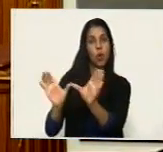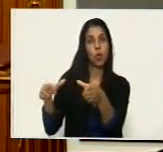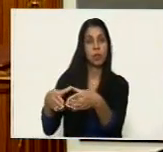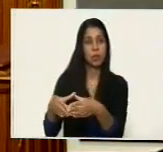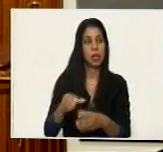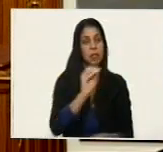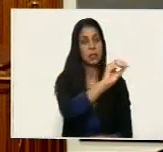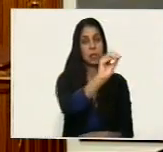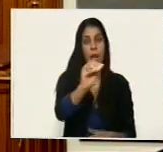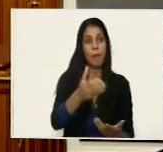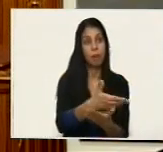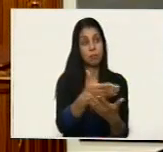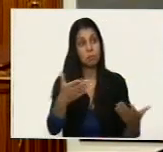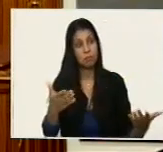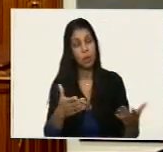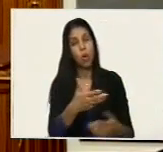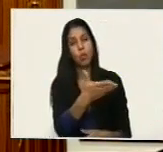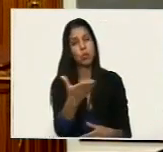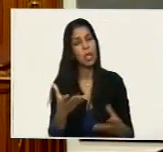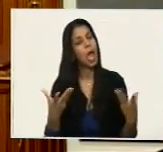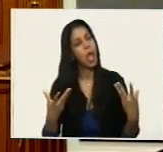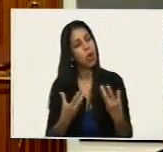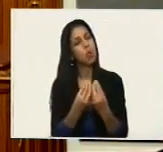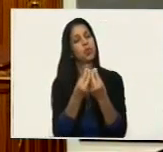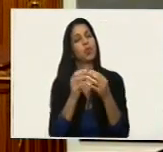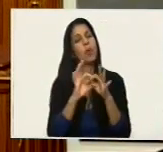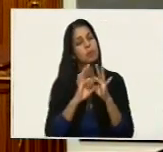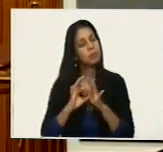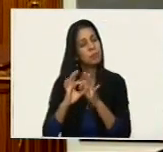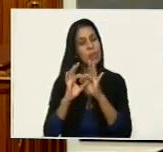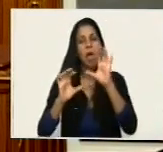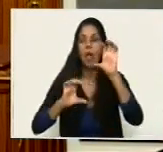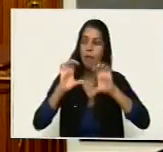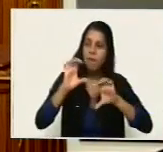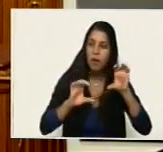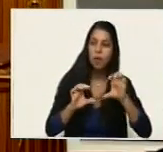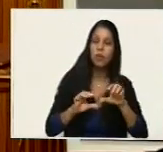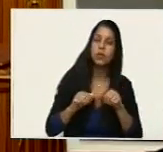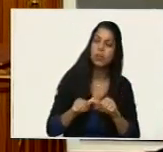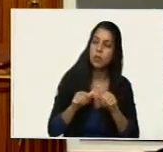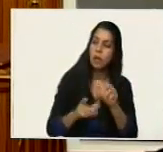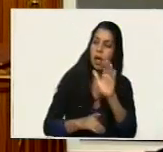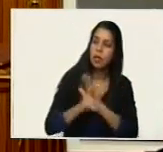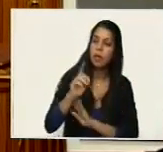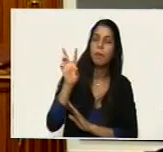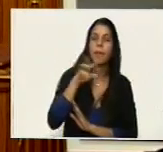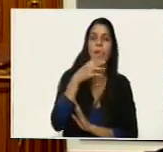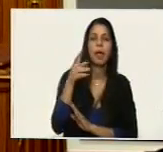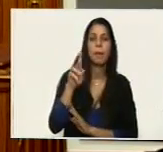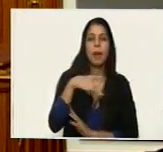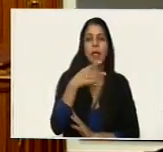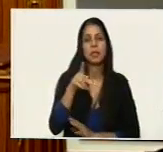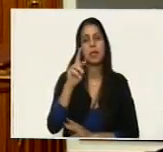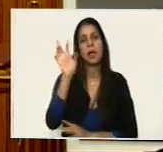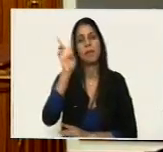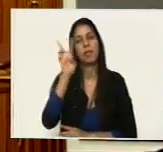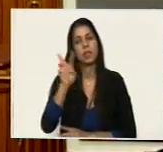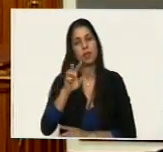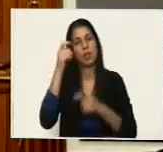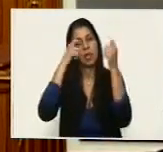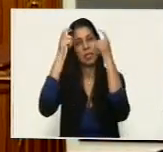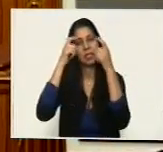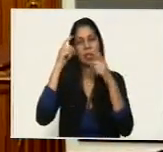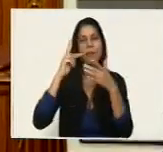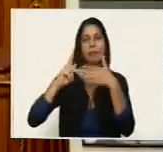todos ustedes que sigamos juntos, evaluando, construyendo y haciendo de esta patria bolivariana la patria de Chávez y la patria